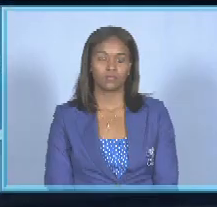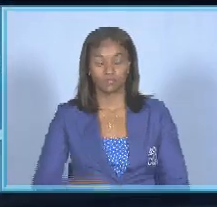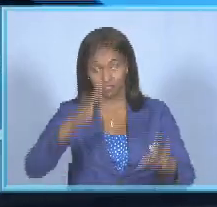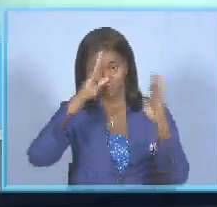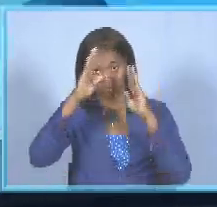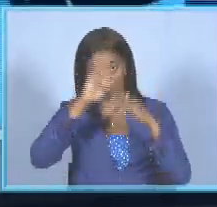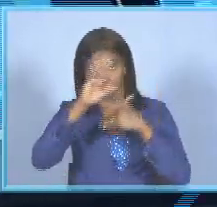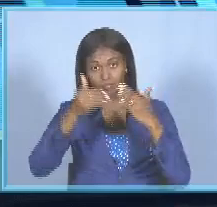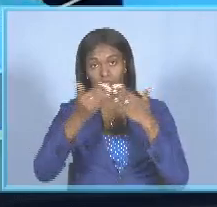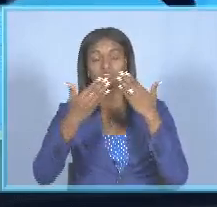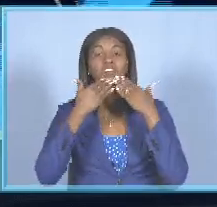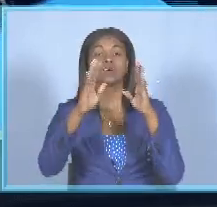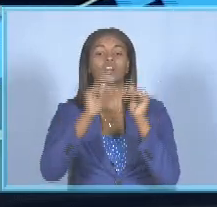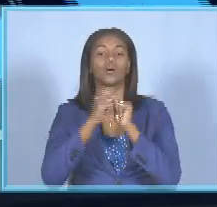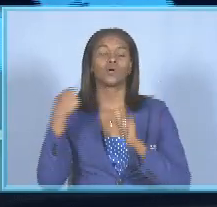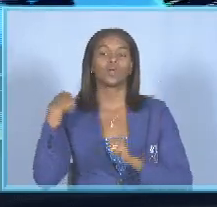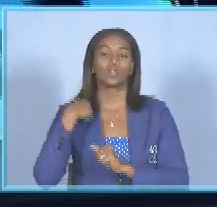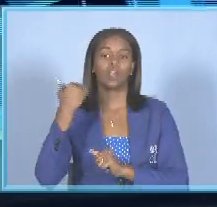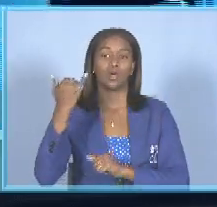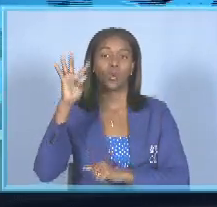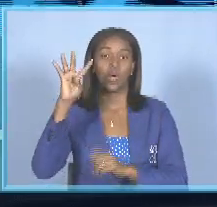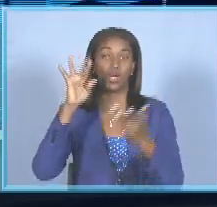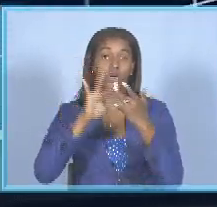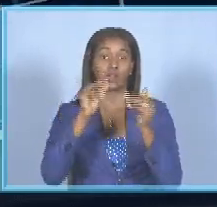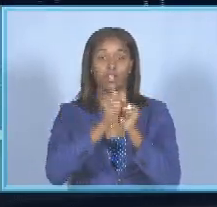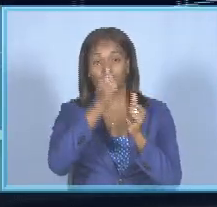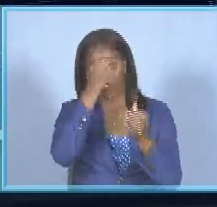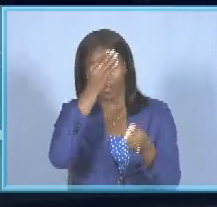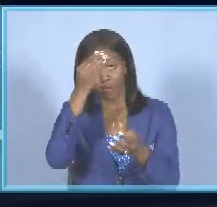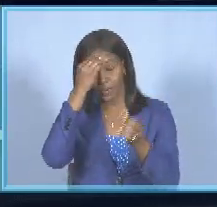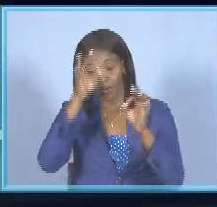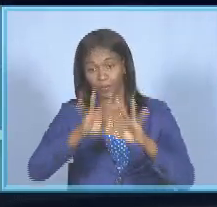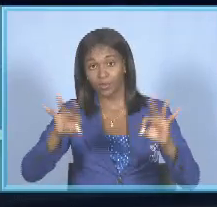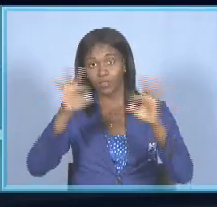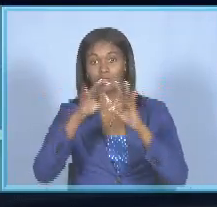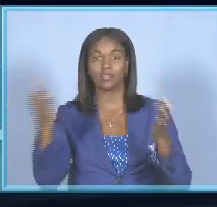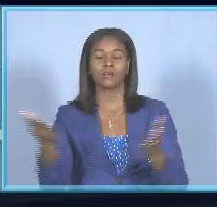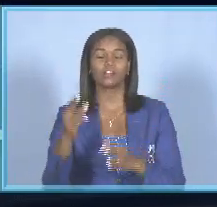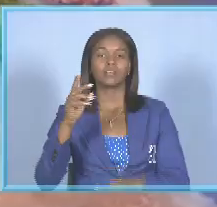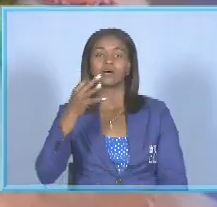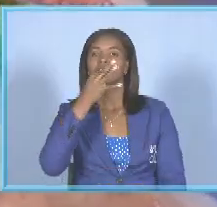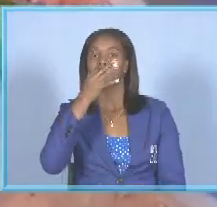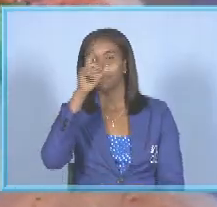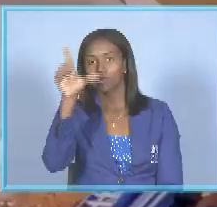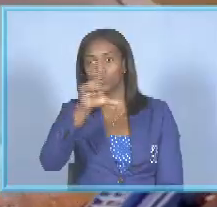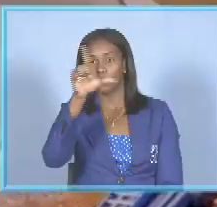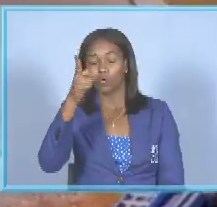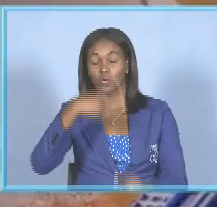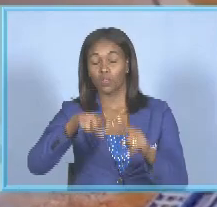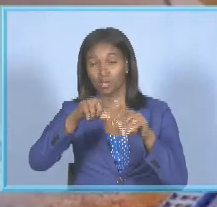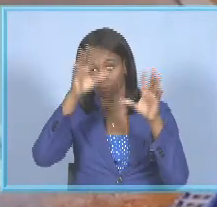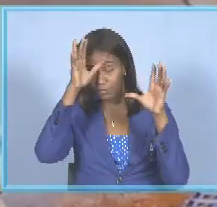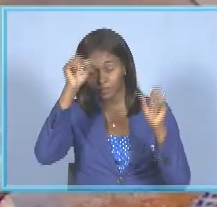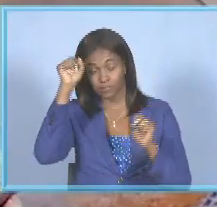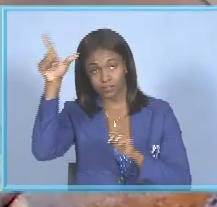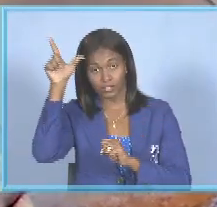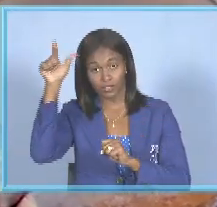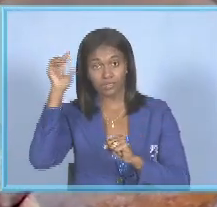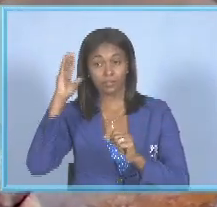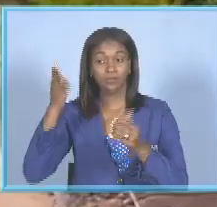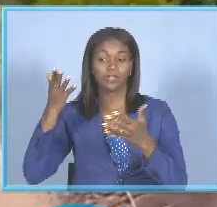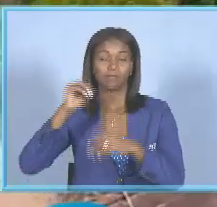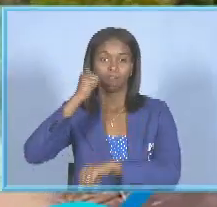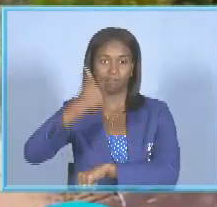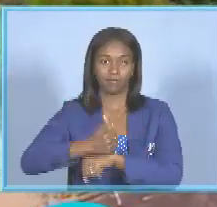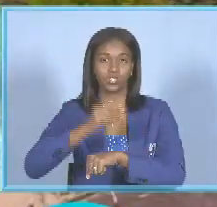Hola a todos, gracias por acompañarnos. A esta hora el 4 conecta con una actualización informativa. Será para el próximo lunes cuando el presidente Luis Abinader dejará en